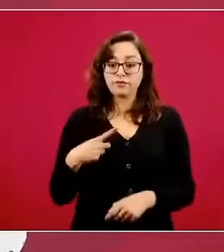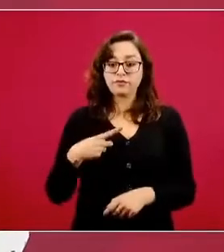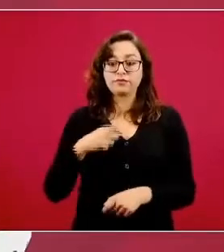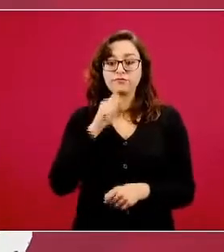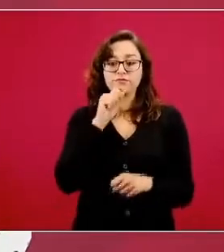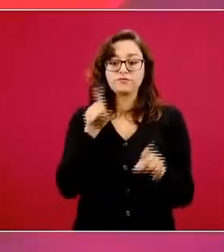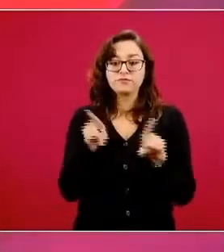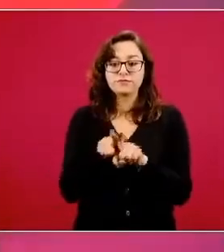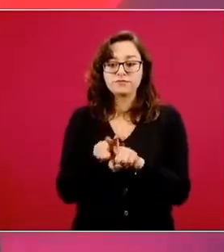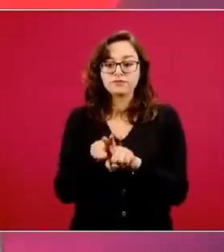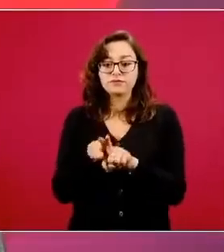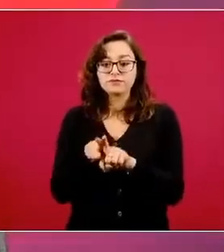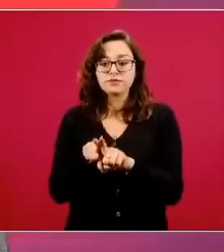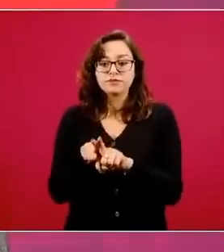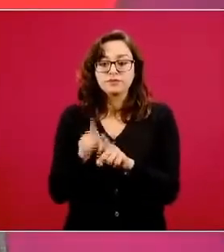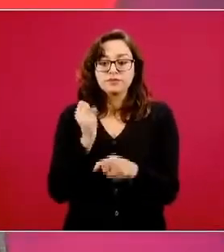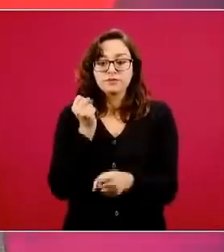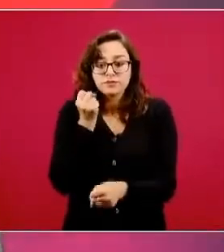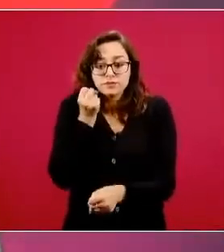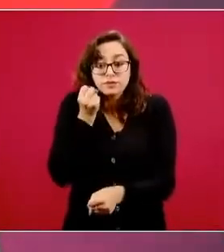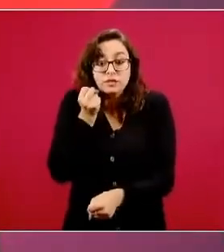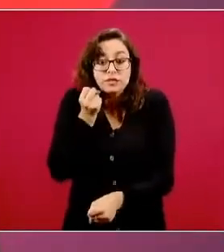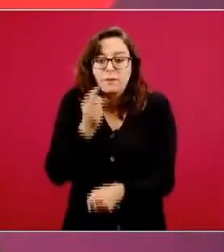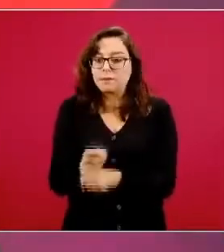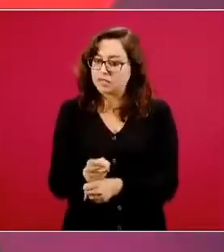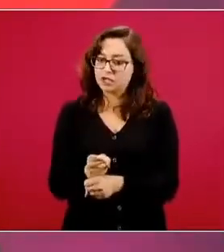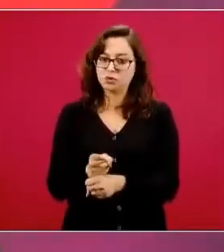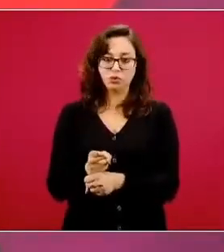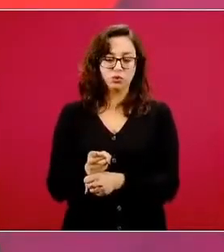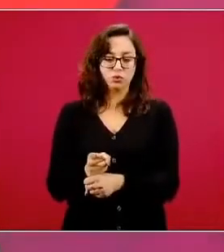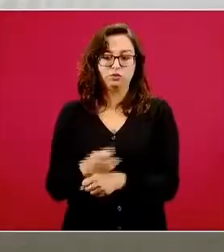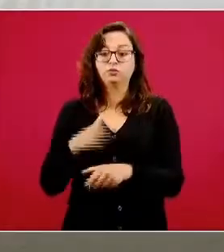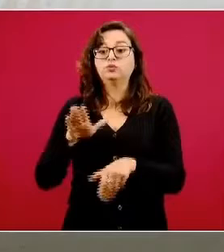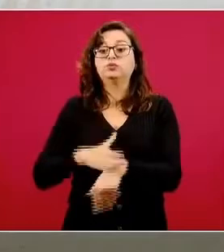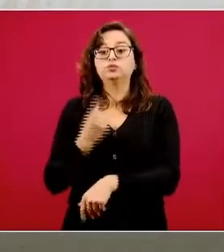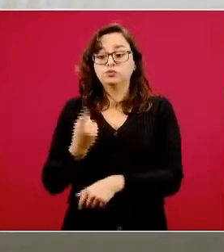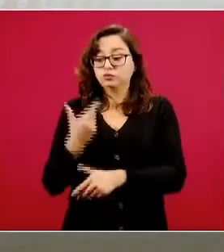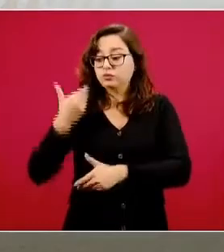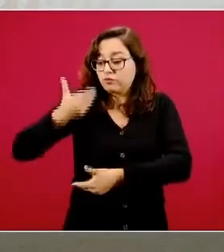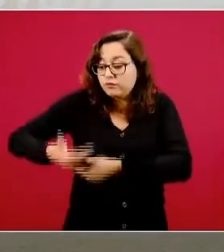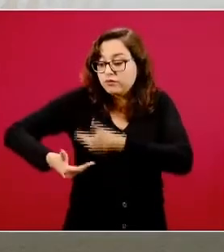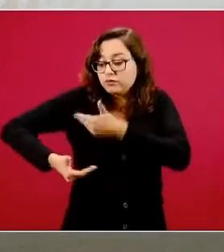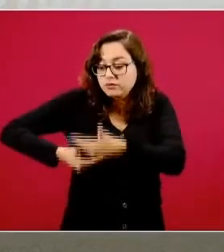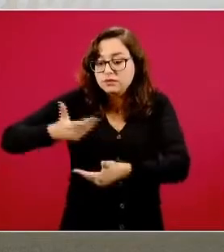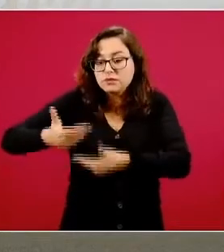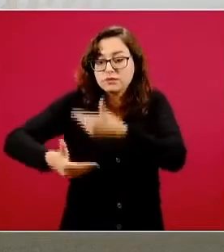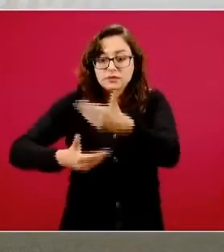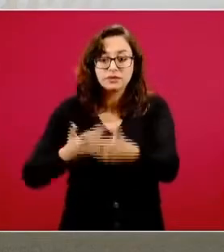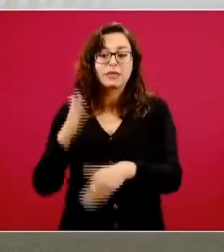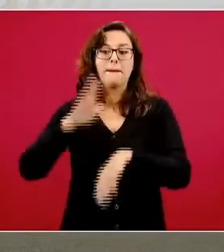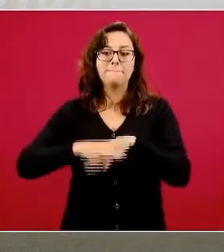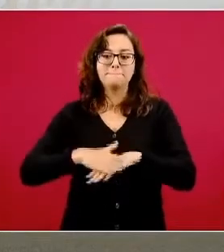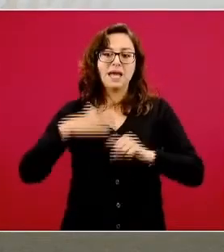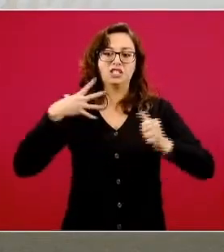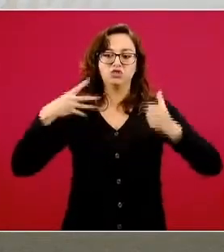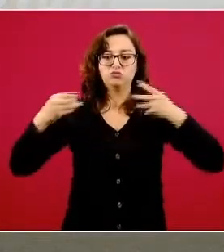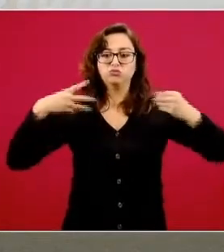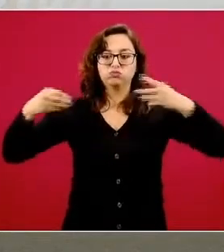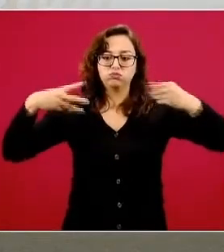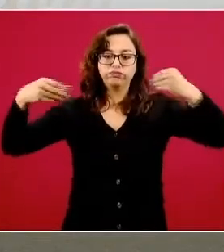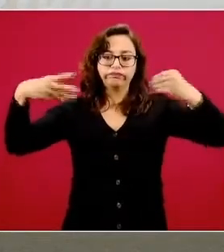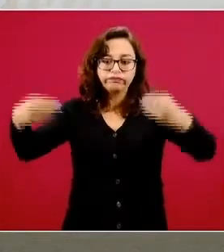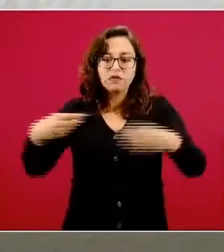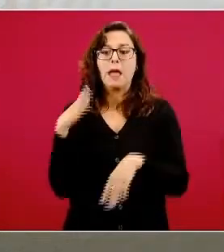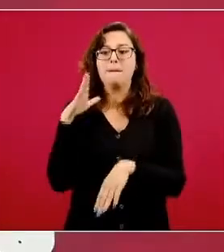pronto posible, ¿sí? Porque conforme pasan las semanas y los meses, pues se va incrementando